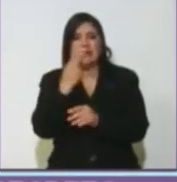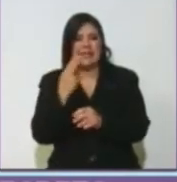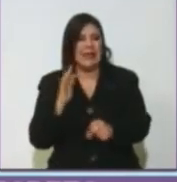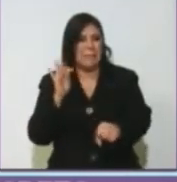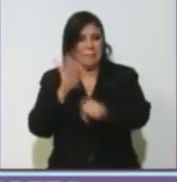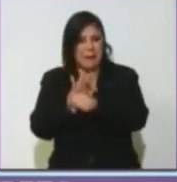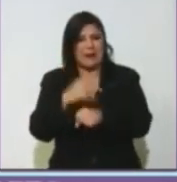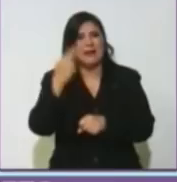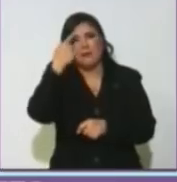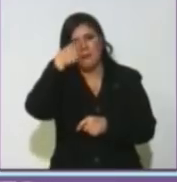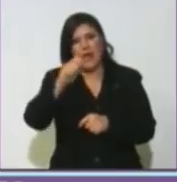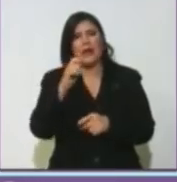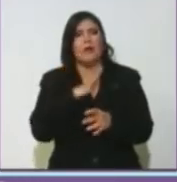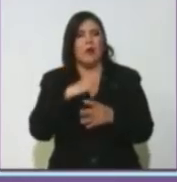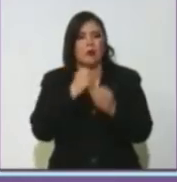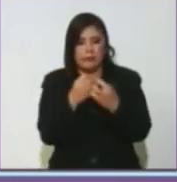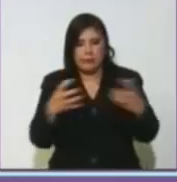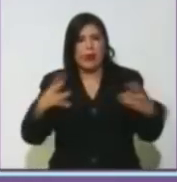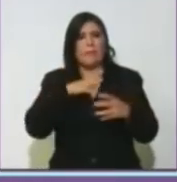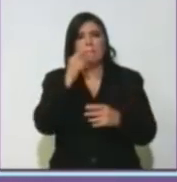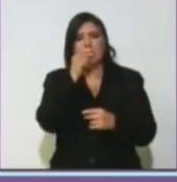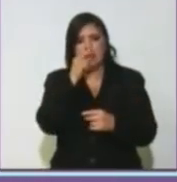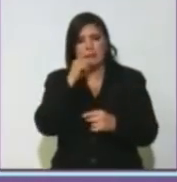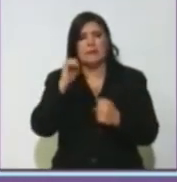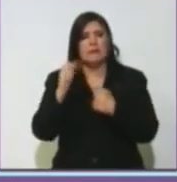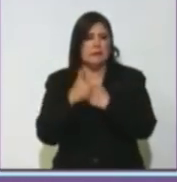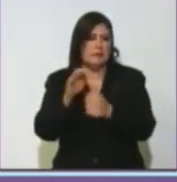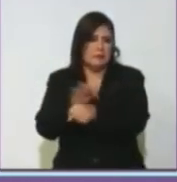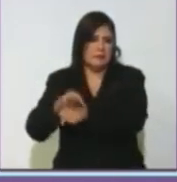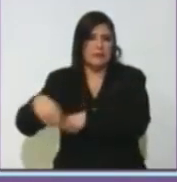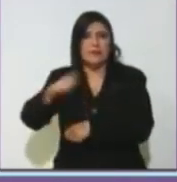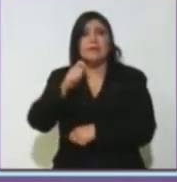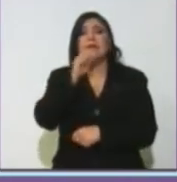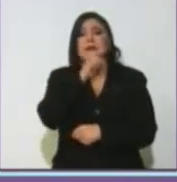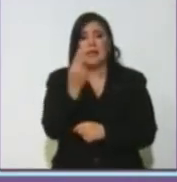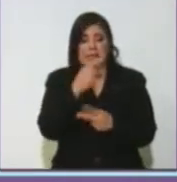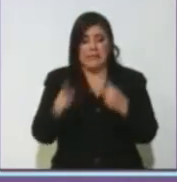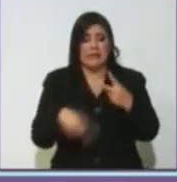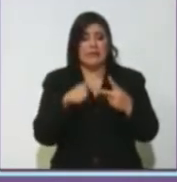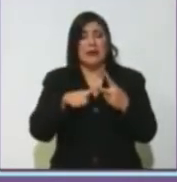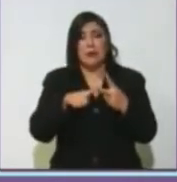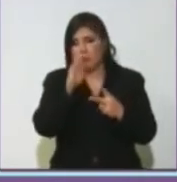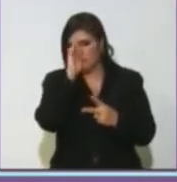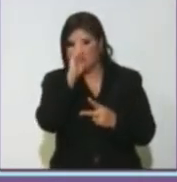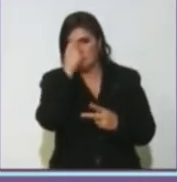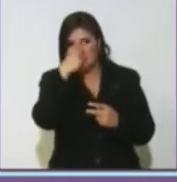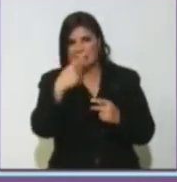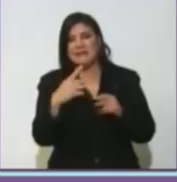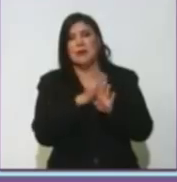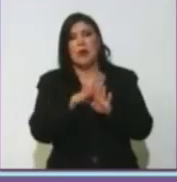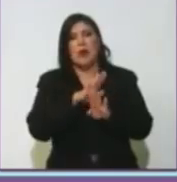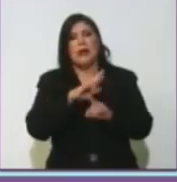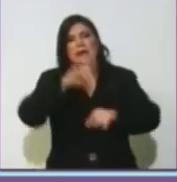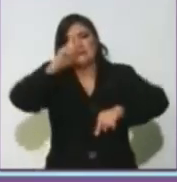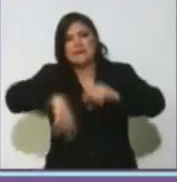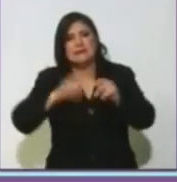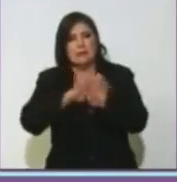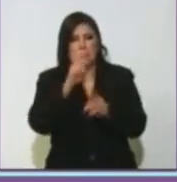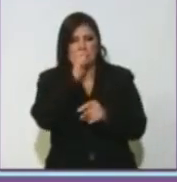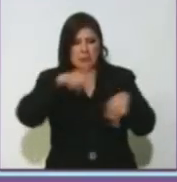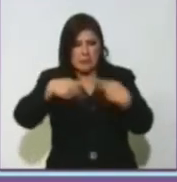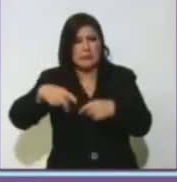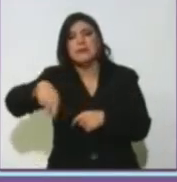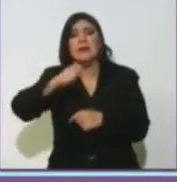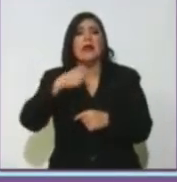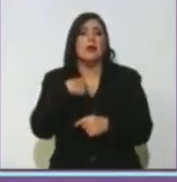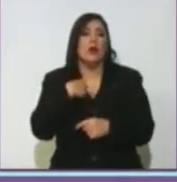en este número de policías o tema importante combate frontal al narcotráfico quiero aprovechar para refrendar mi compromiso con estas